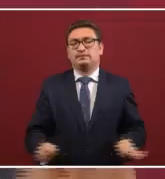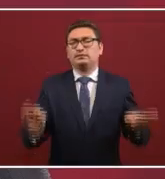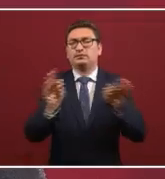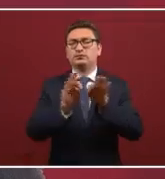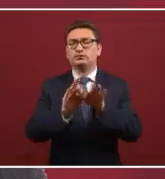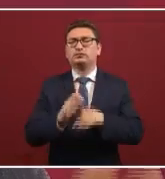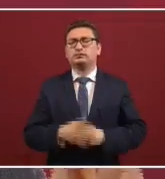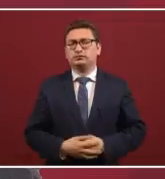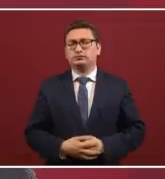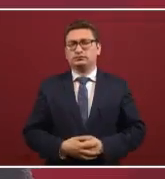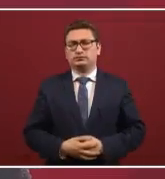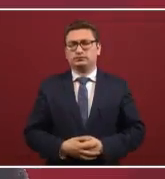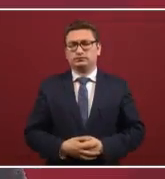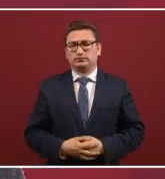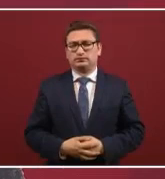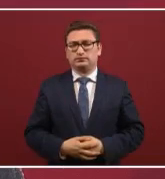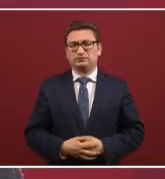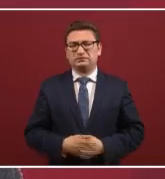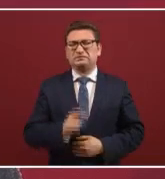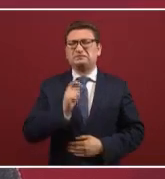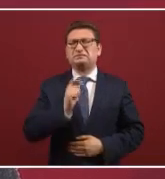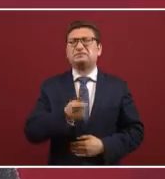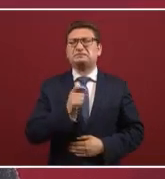es lo fundamental?